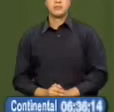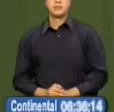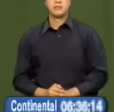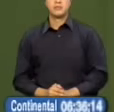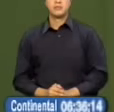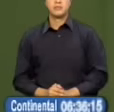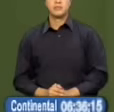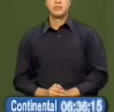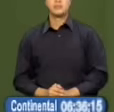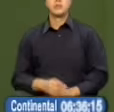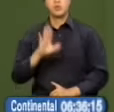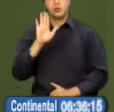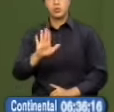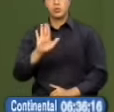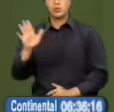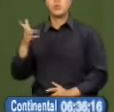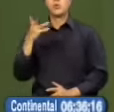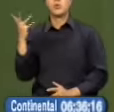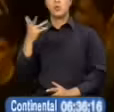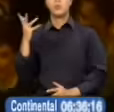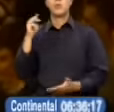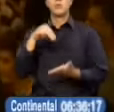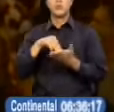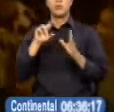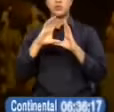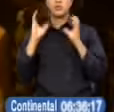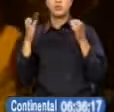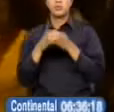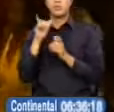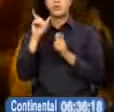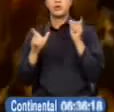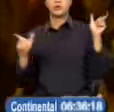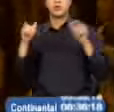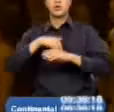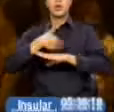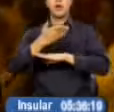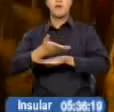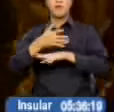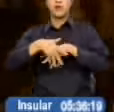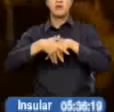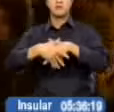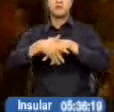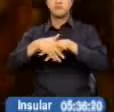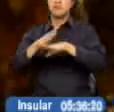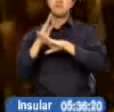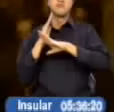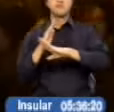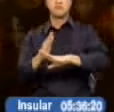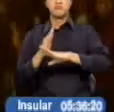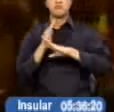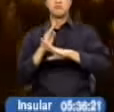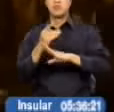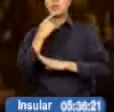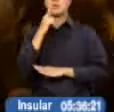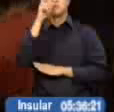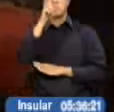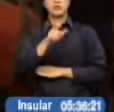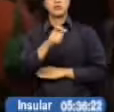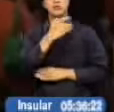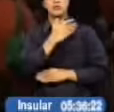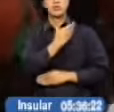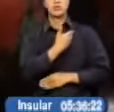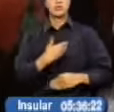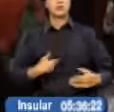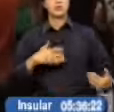mientras realizaba su discurso junto a los miembros de su gabinete la gente en los exteriores de rechazara su actuación y lo calificaba de golpista